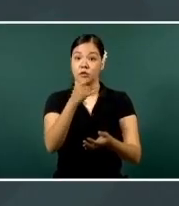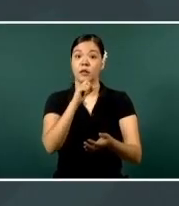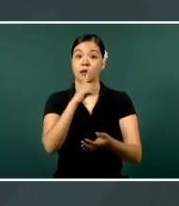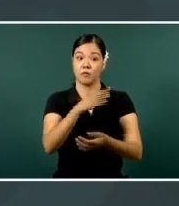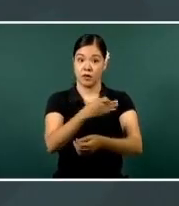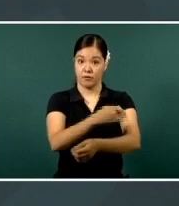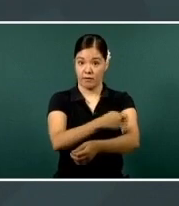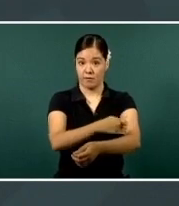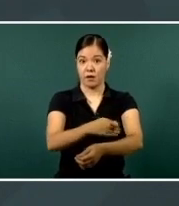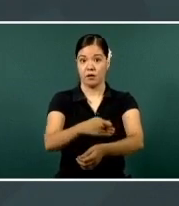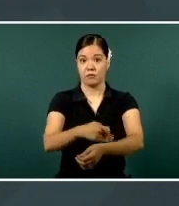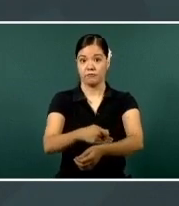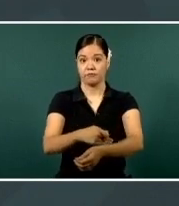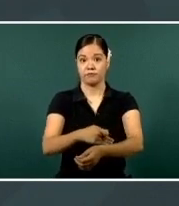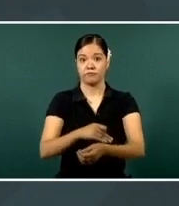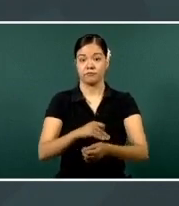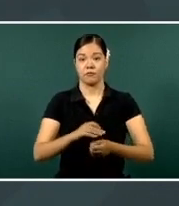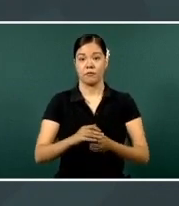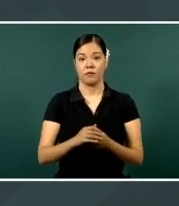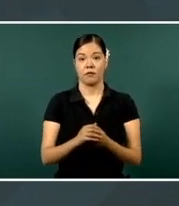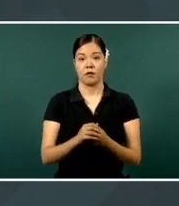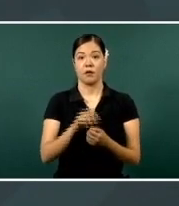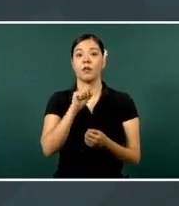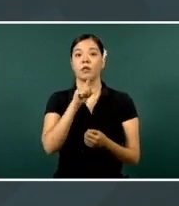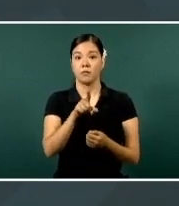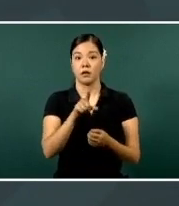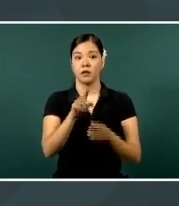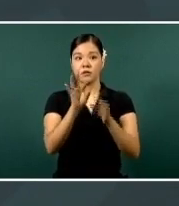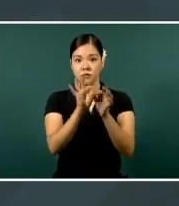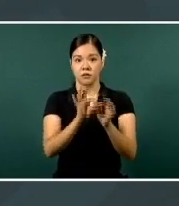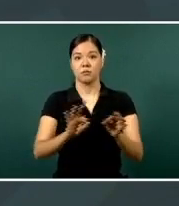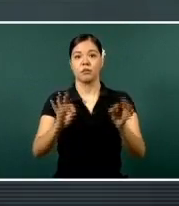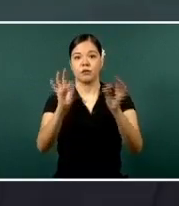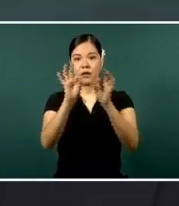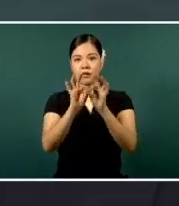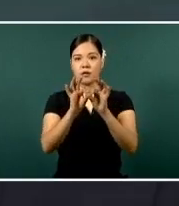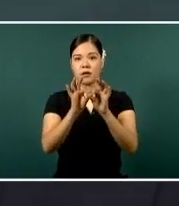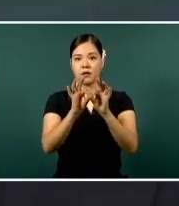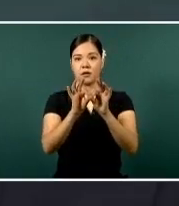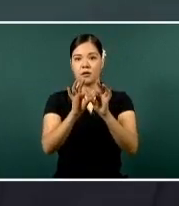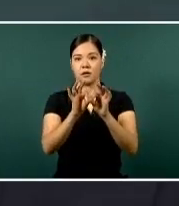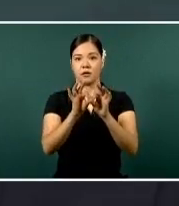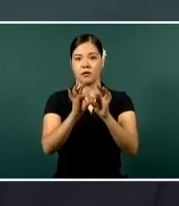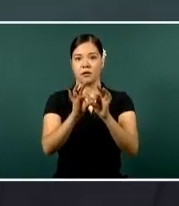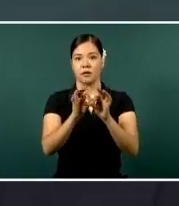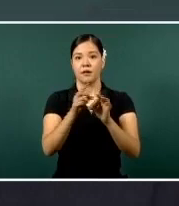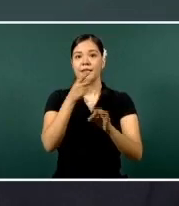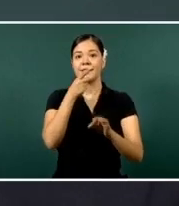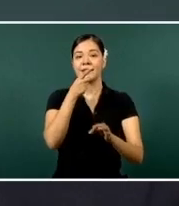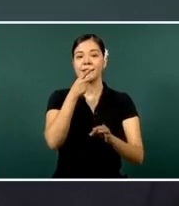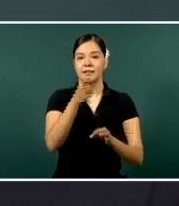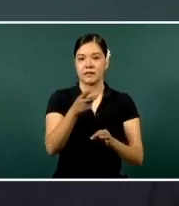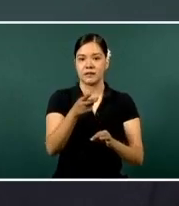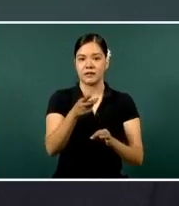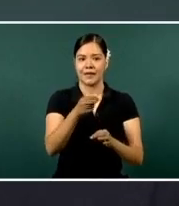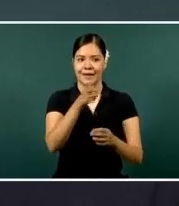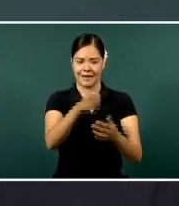También es importante decir que es un programa